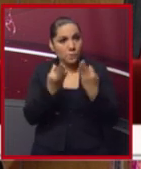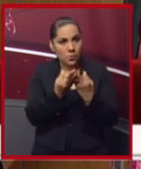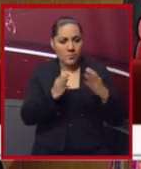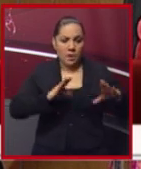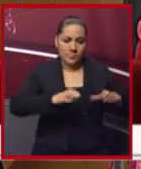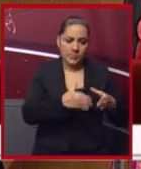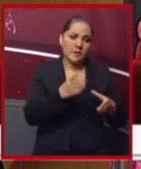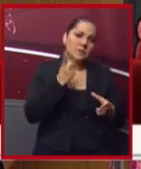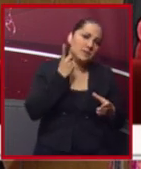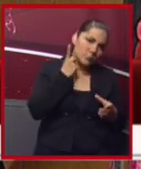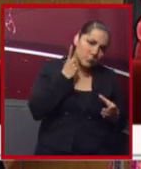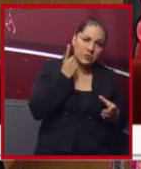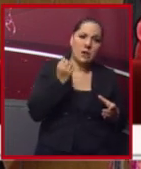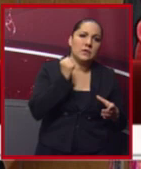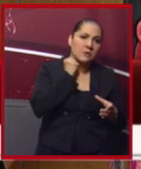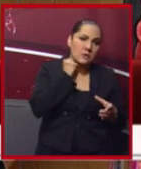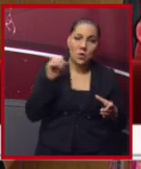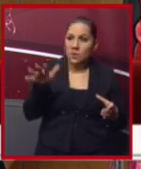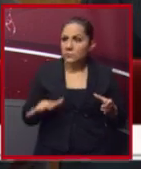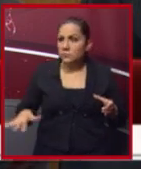Legislativo y la sociedad.